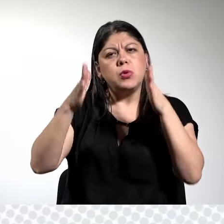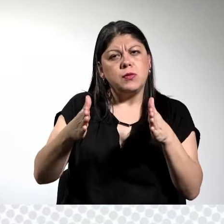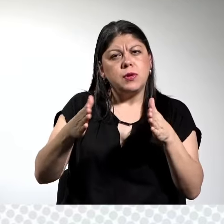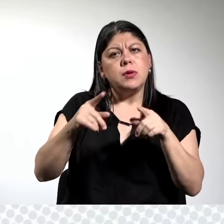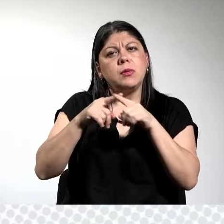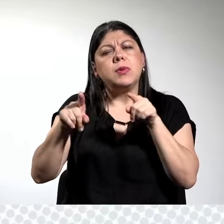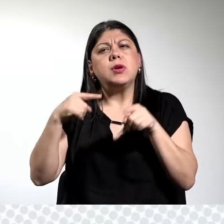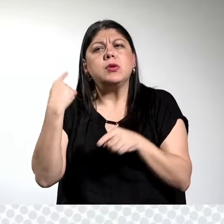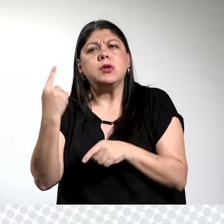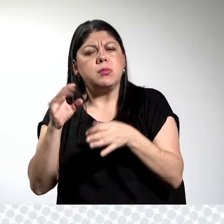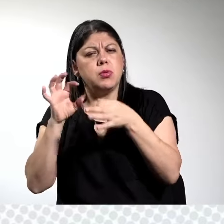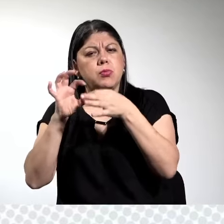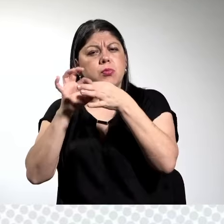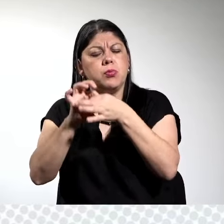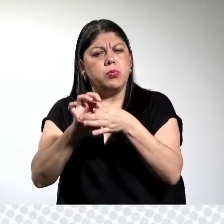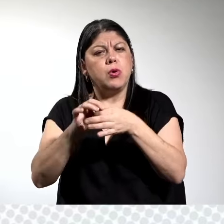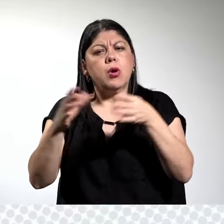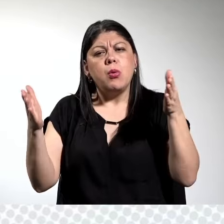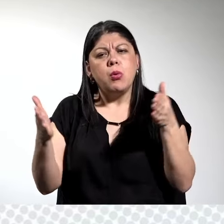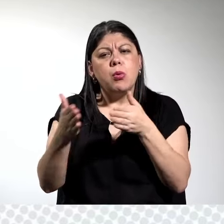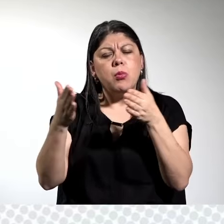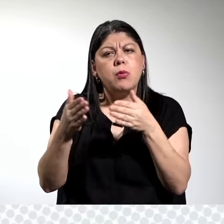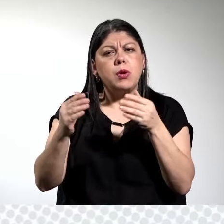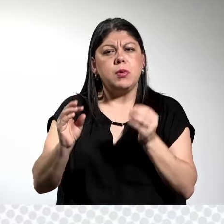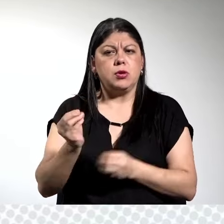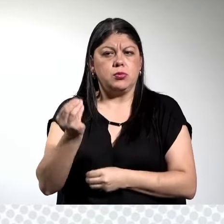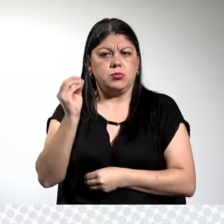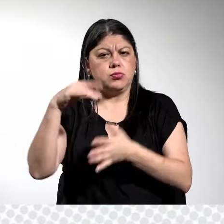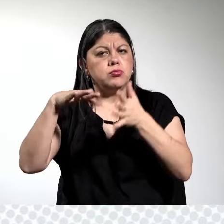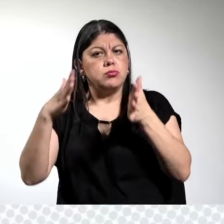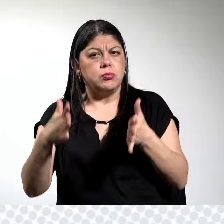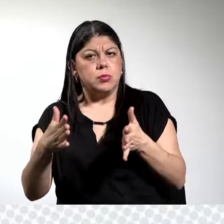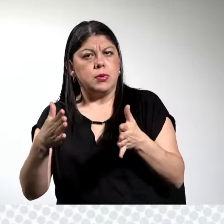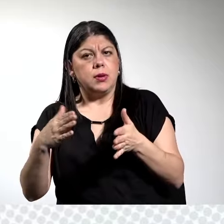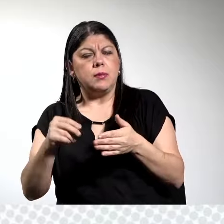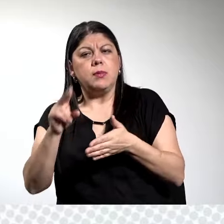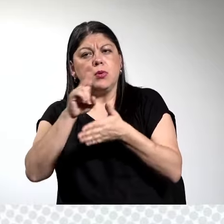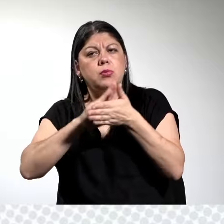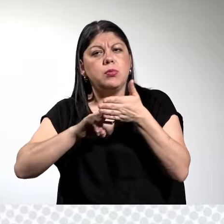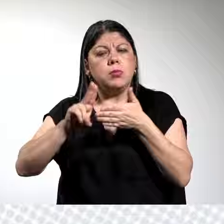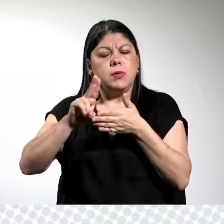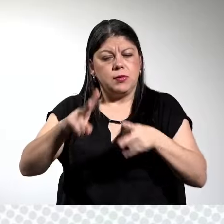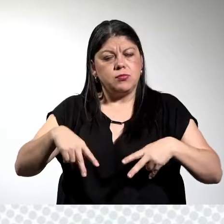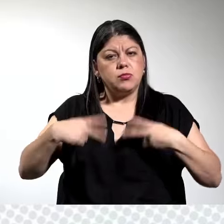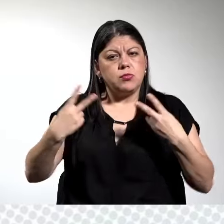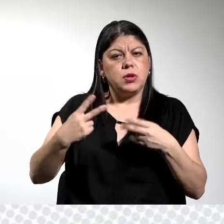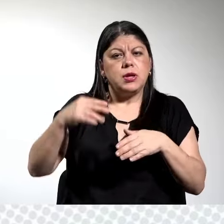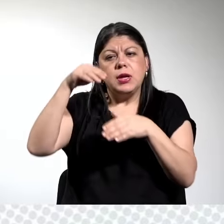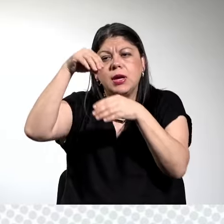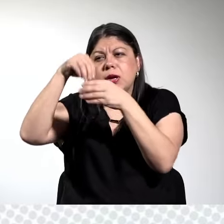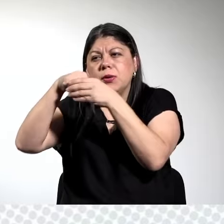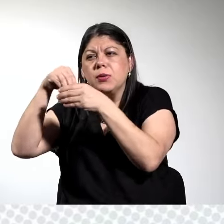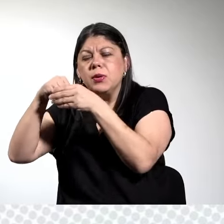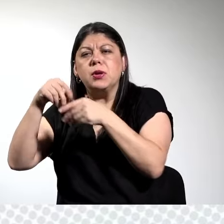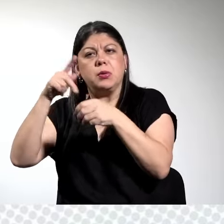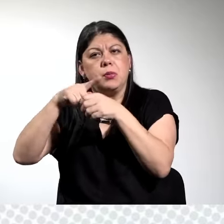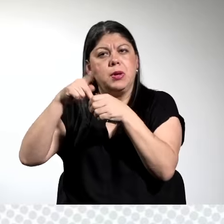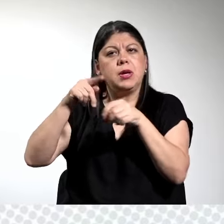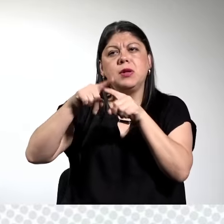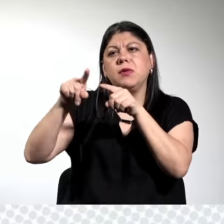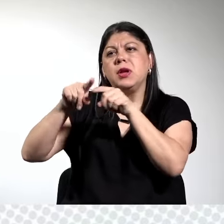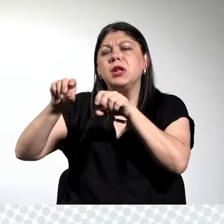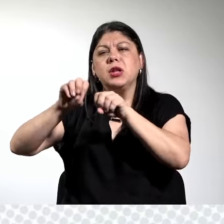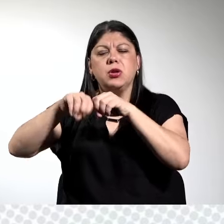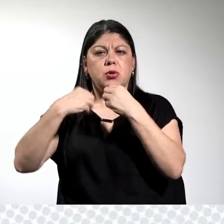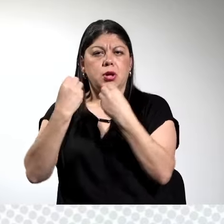siempre he estado ligado a organizaciones del movimiento estudiantil. Primero, digamos, toda mi vida universitaria la pasé metido en todas las organizaciones que pude y